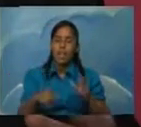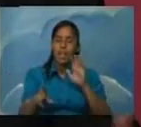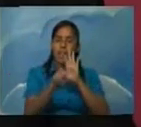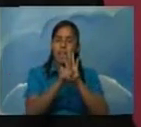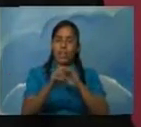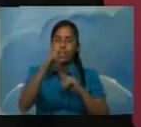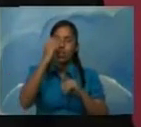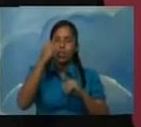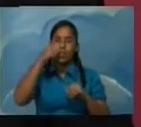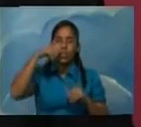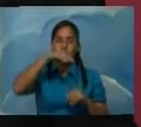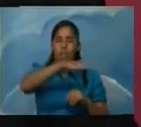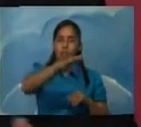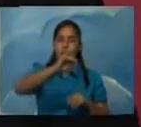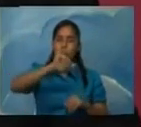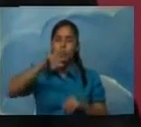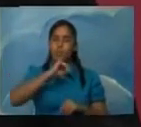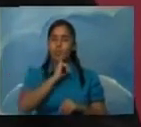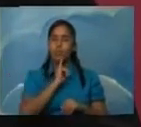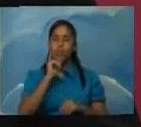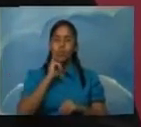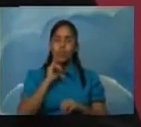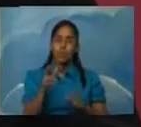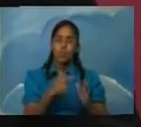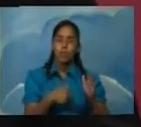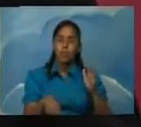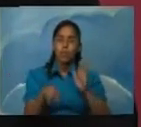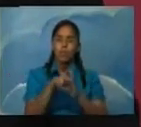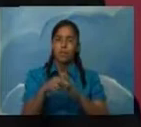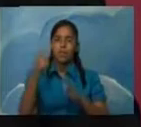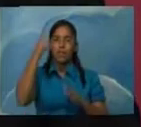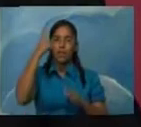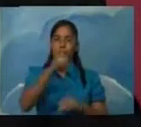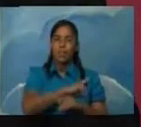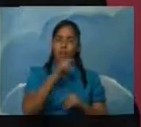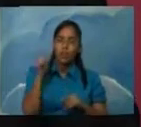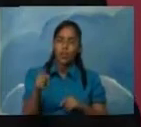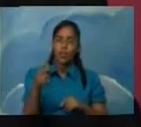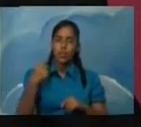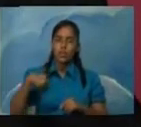que Dios les dio al pueblo judío, plenamente el día de hoy en